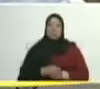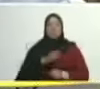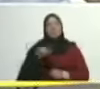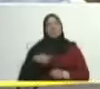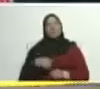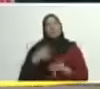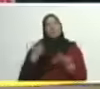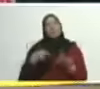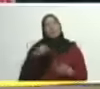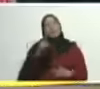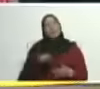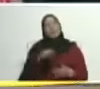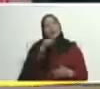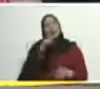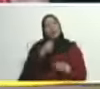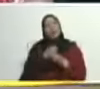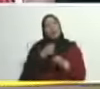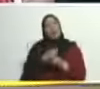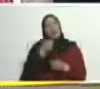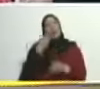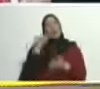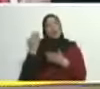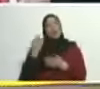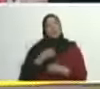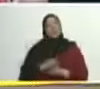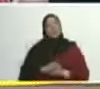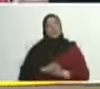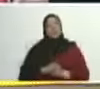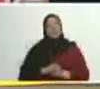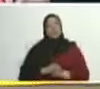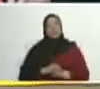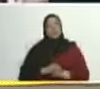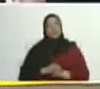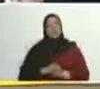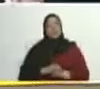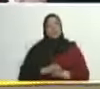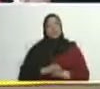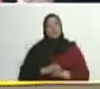Ellos nos prepararán la agenda para